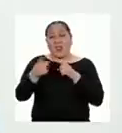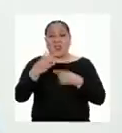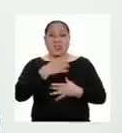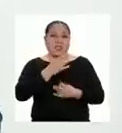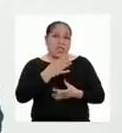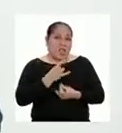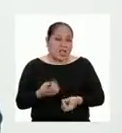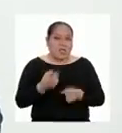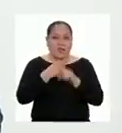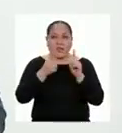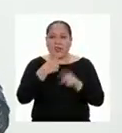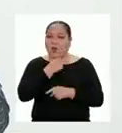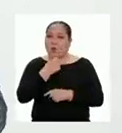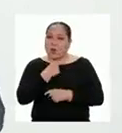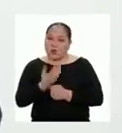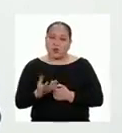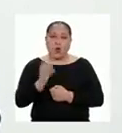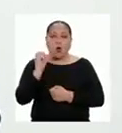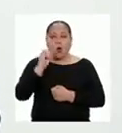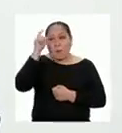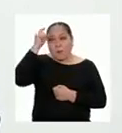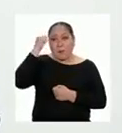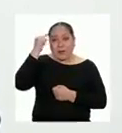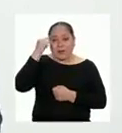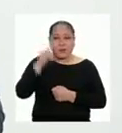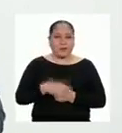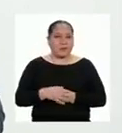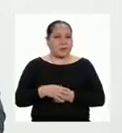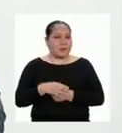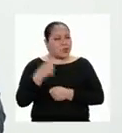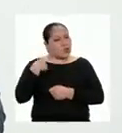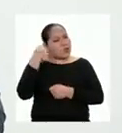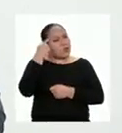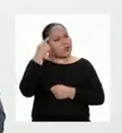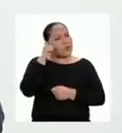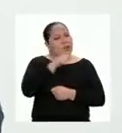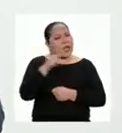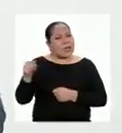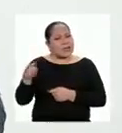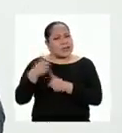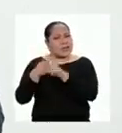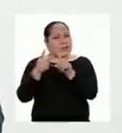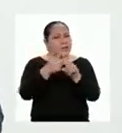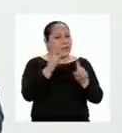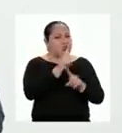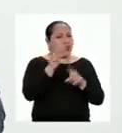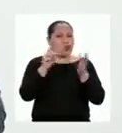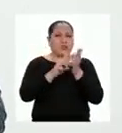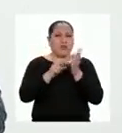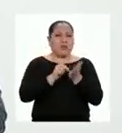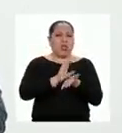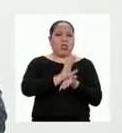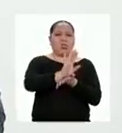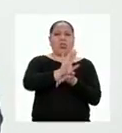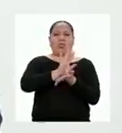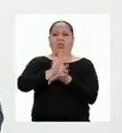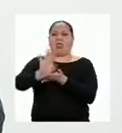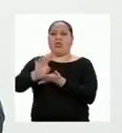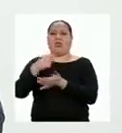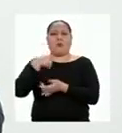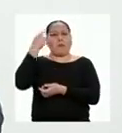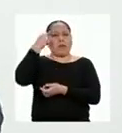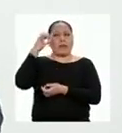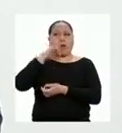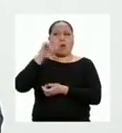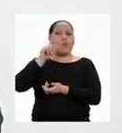de pensar. Yo considero que esas diferencias no deberían significar un alejamiento hacia quienes no piensan